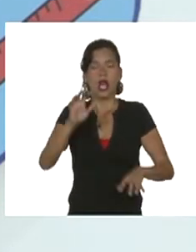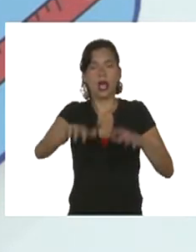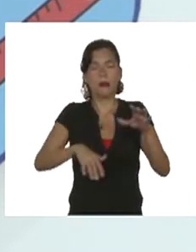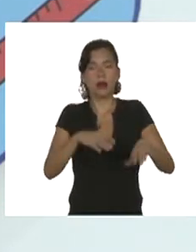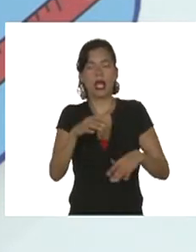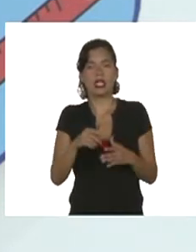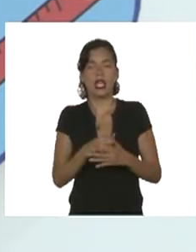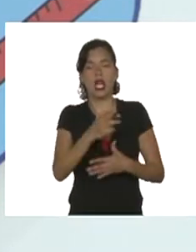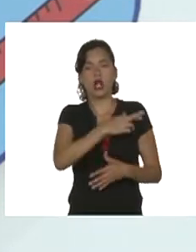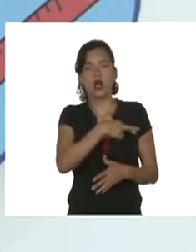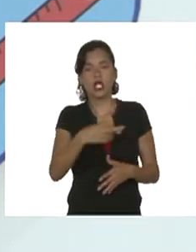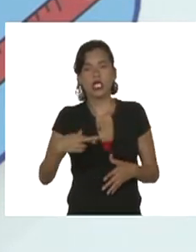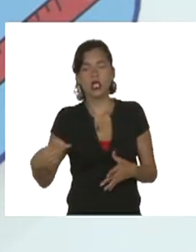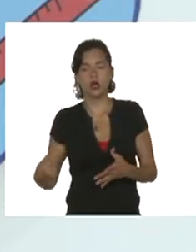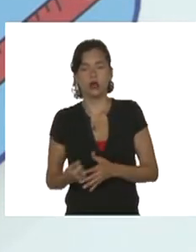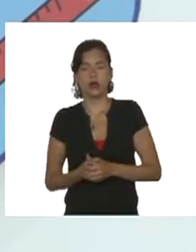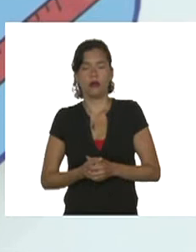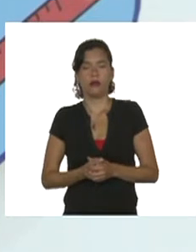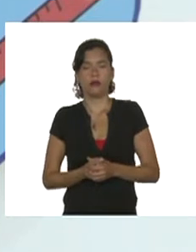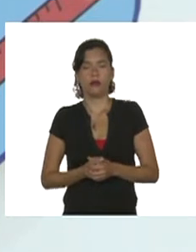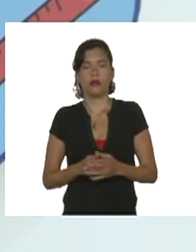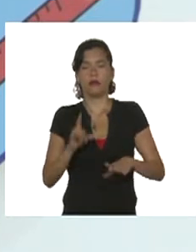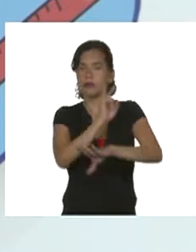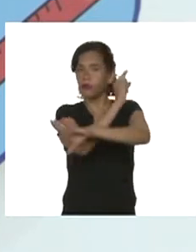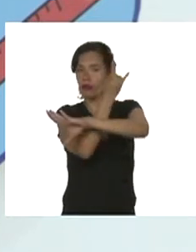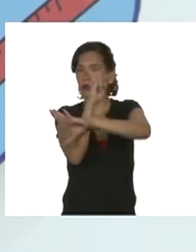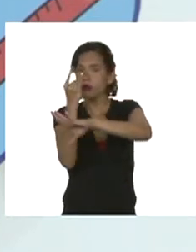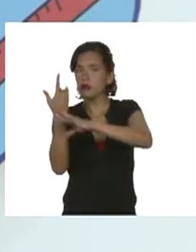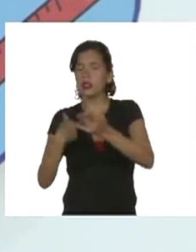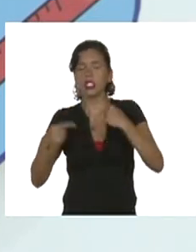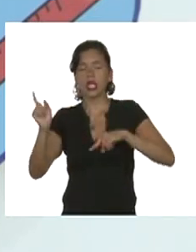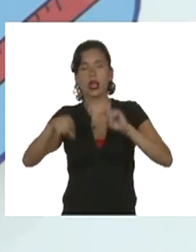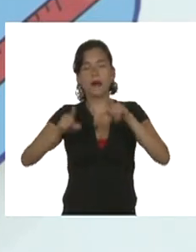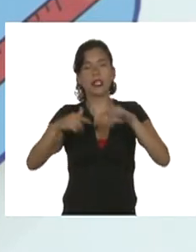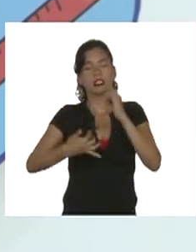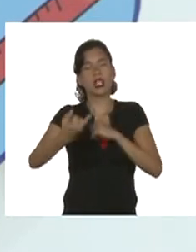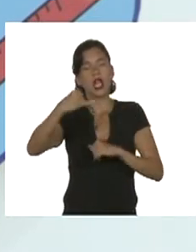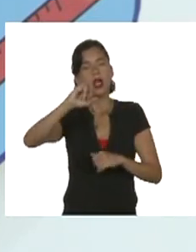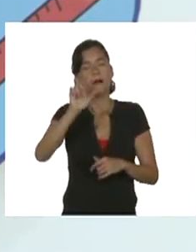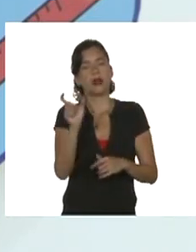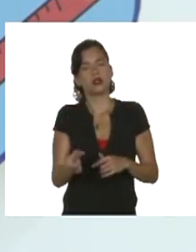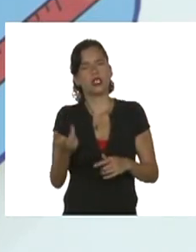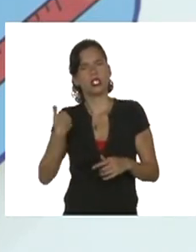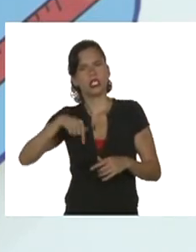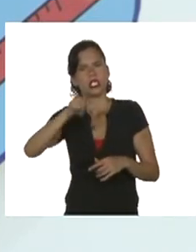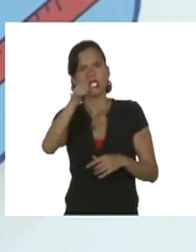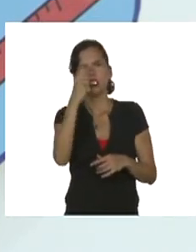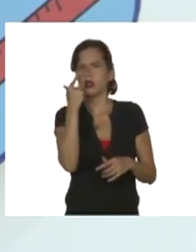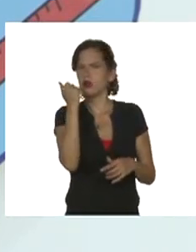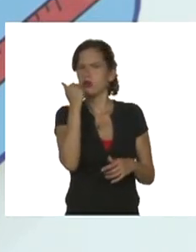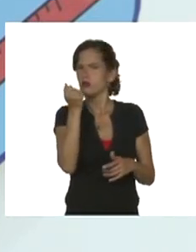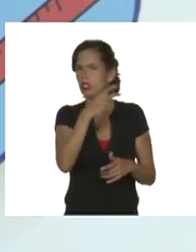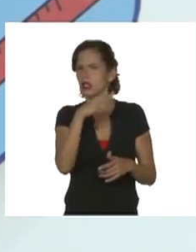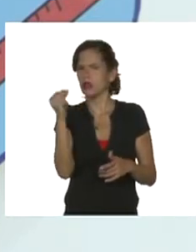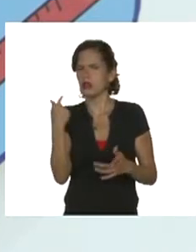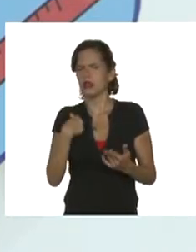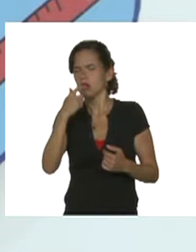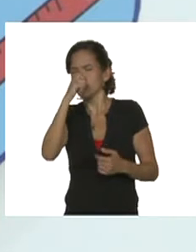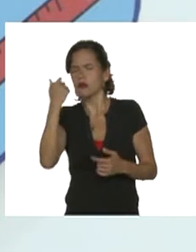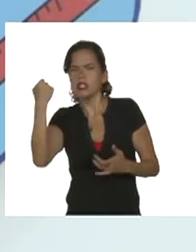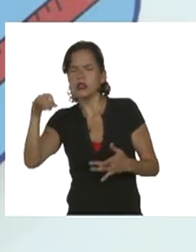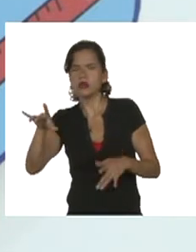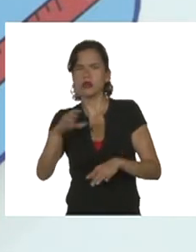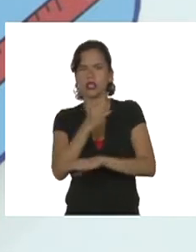mares, a los océanos, también a los bosques, que a veces hay personas que tienen ese hábito inadecuado de arrojar